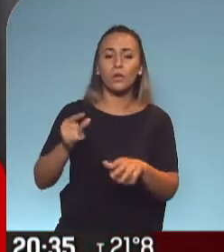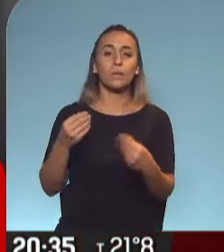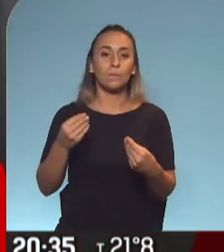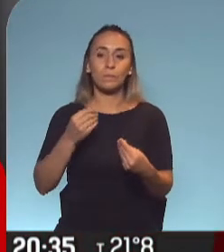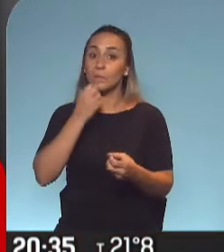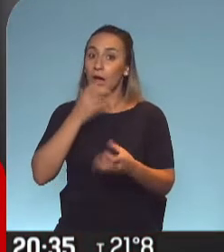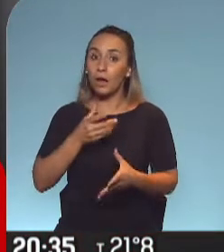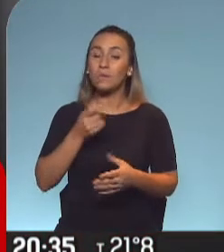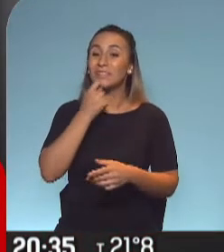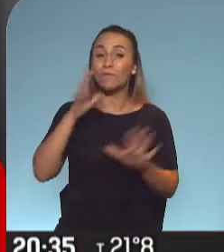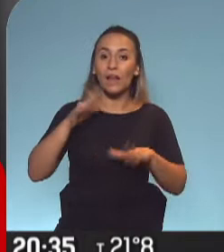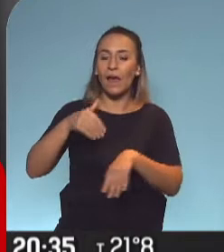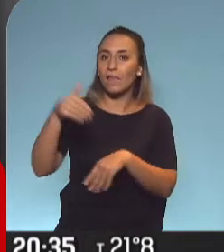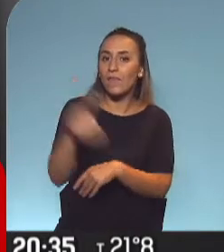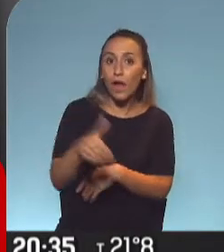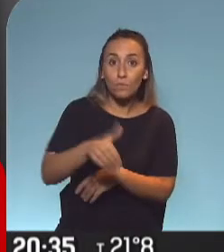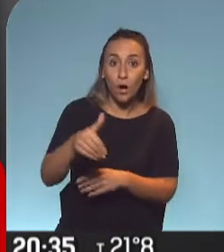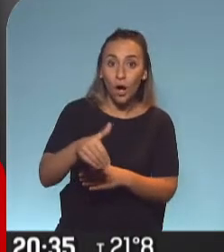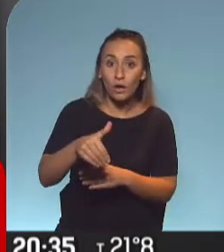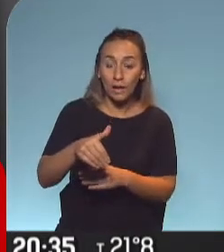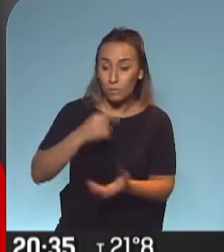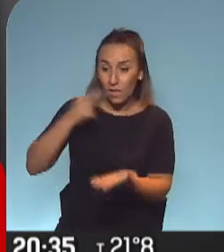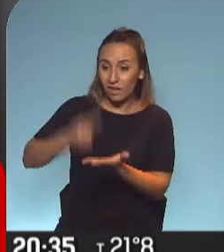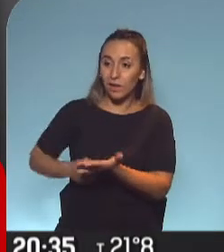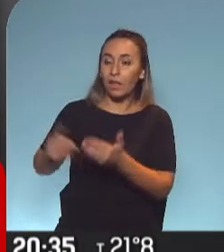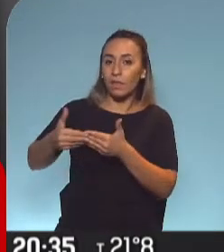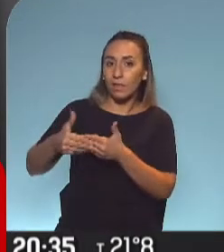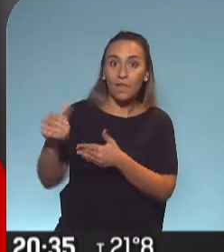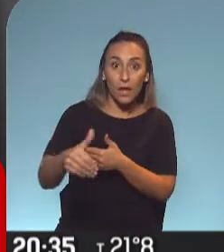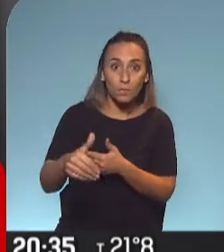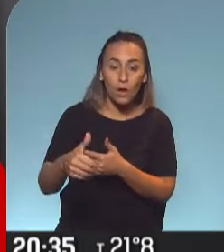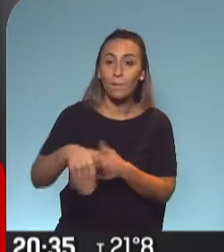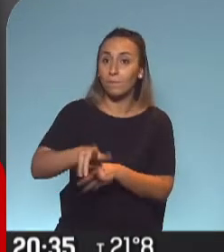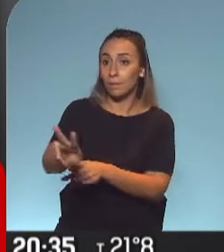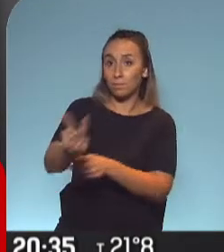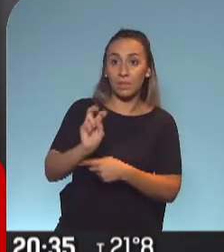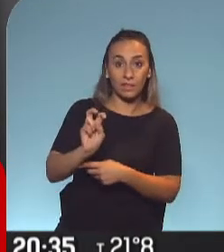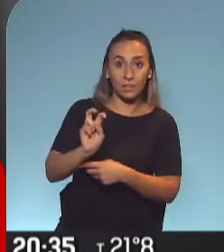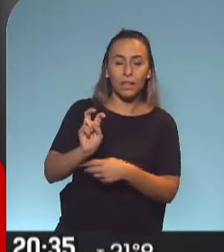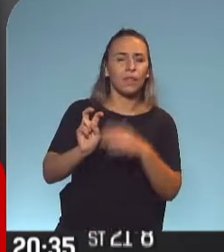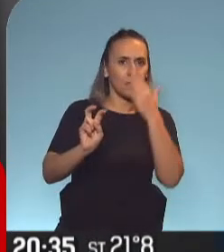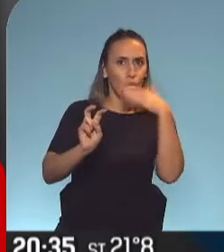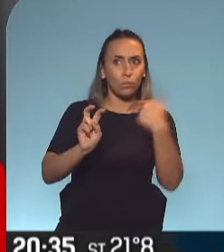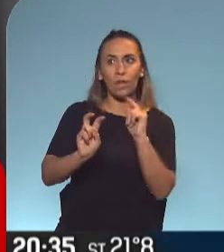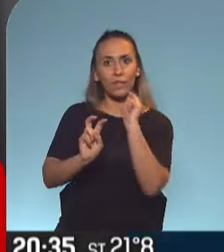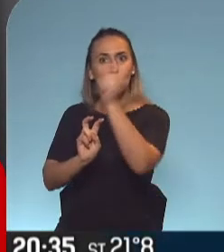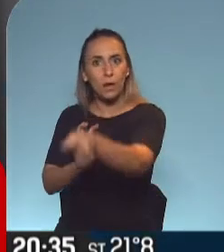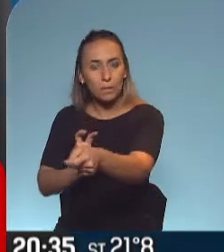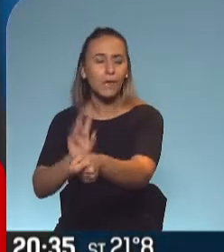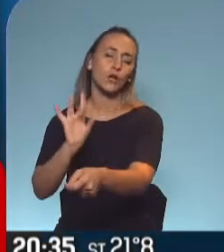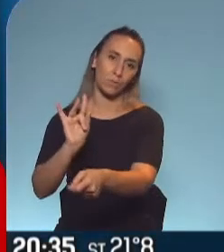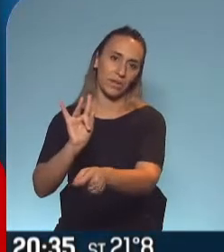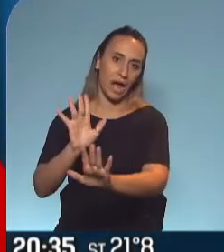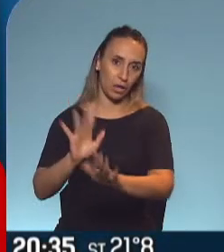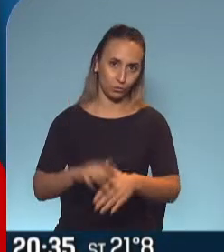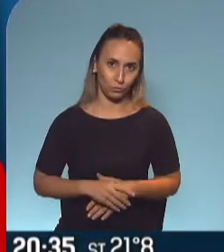porque si se demoraba esa medida cautelar iba a haber un cobro y esto para devolverlo iba a ser complicado. Mirá qué interesante